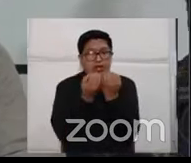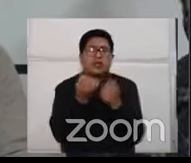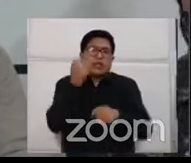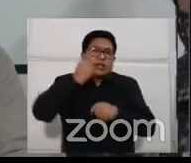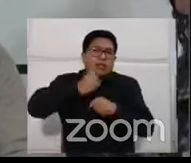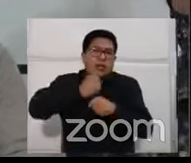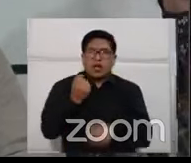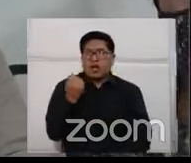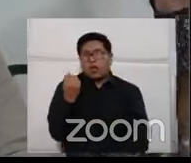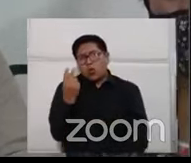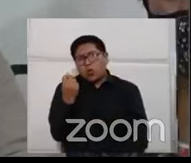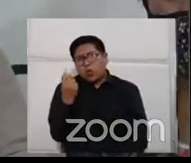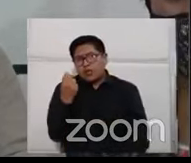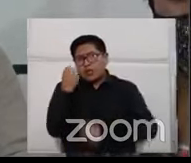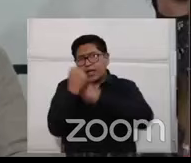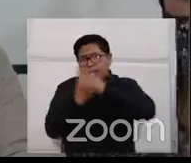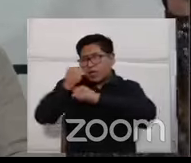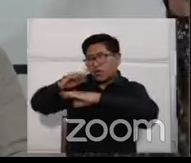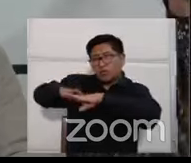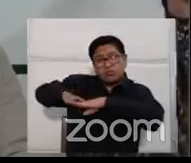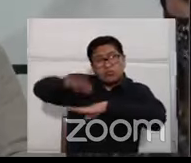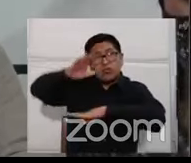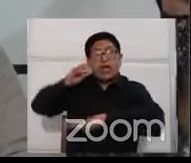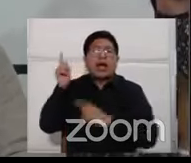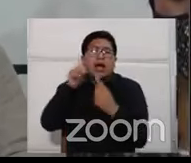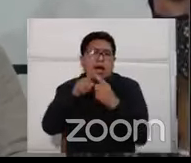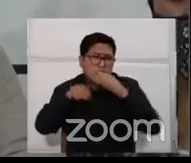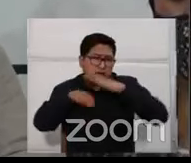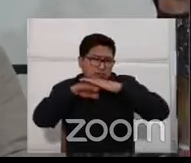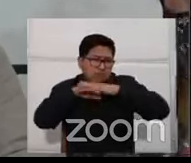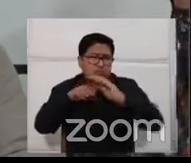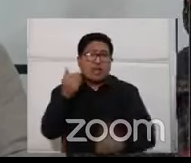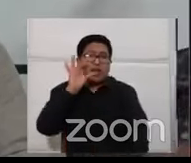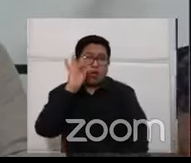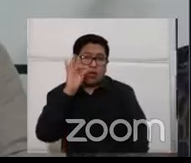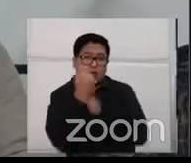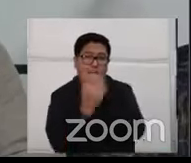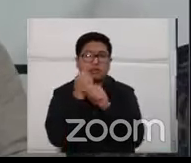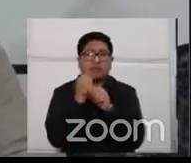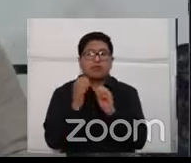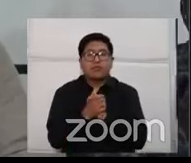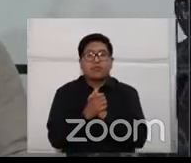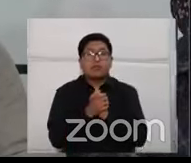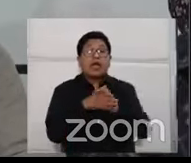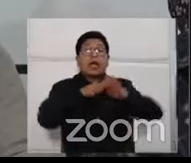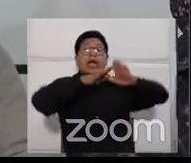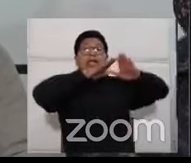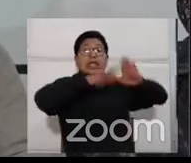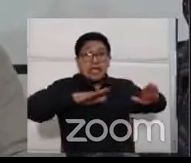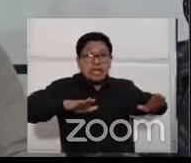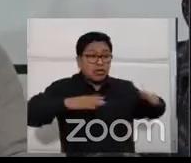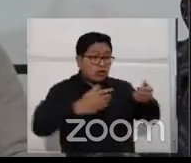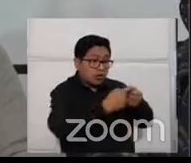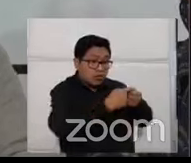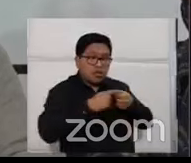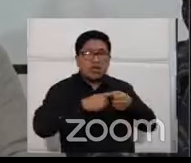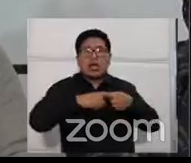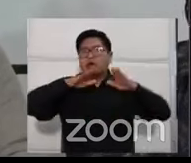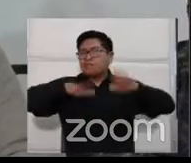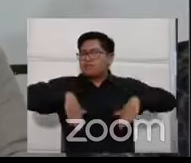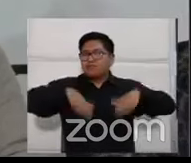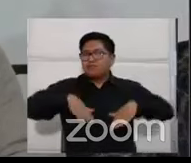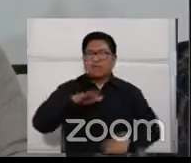de dos para adelante hasta los 18 años y no tenemos jóvenes o niños como tal de 5 6 7